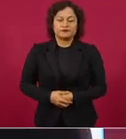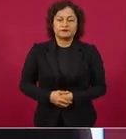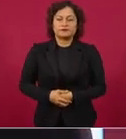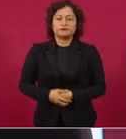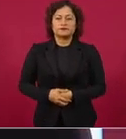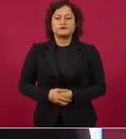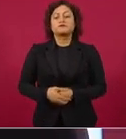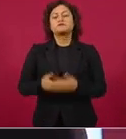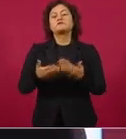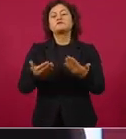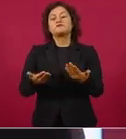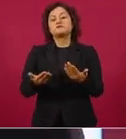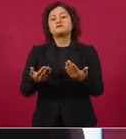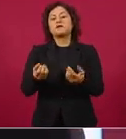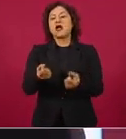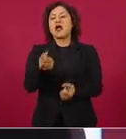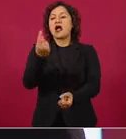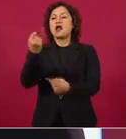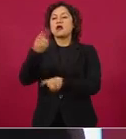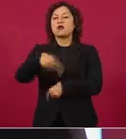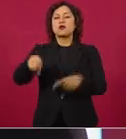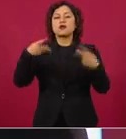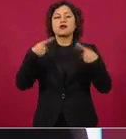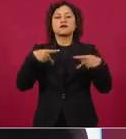Dicen los moderados